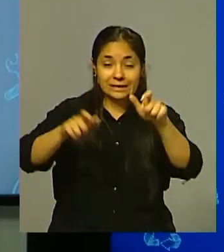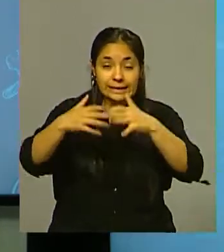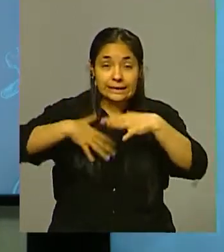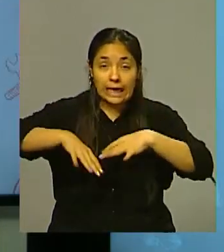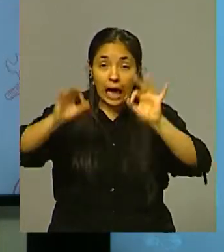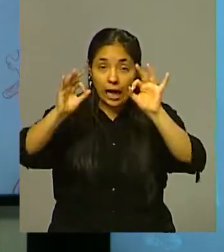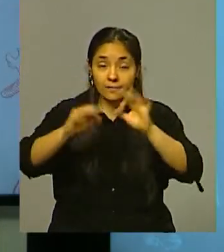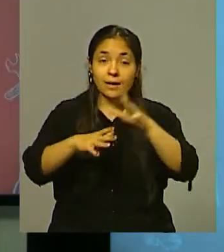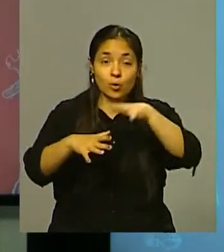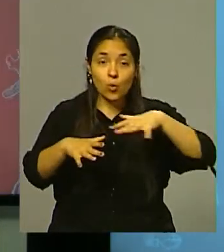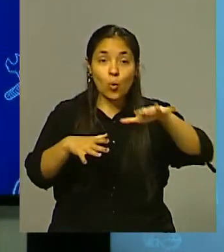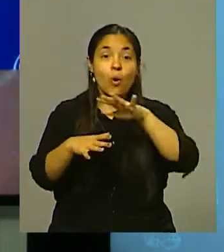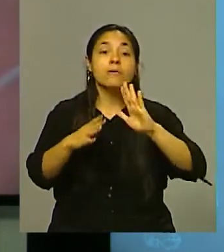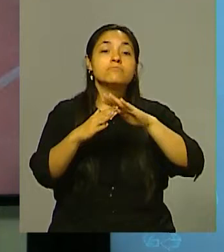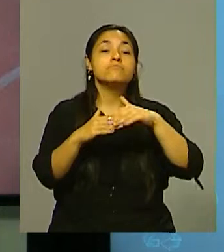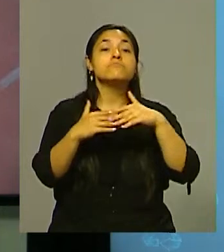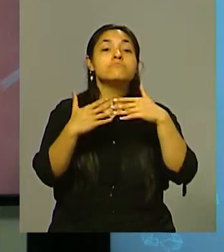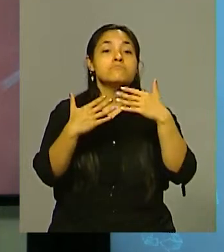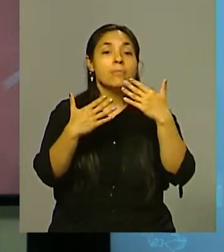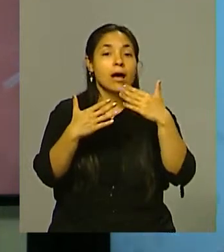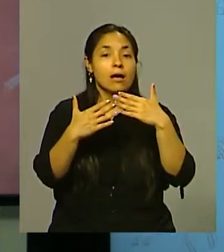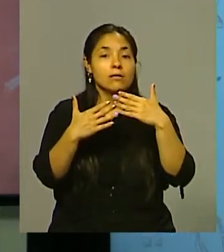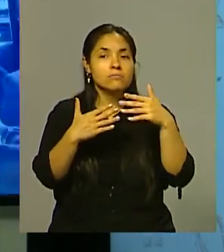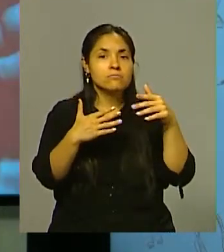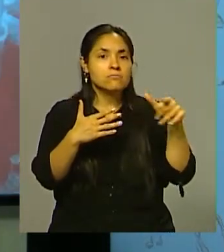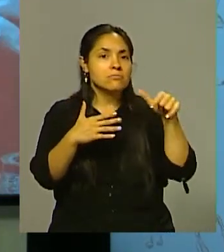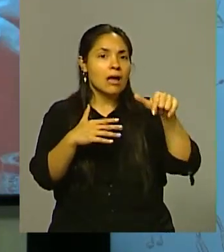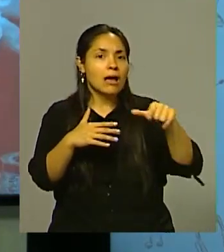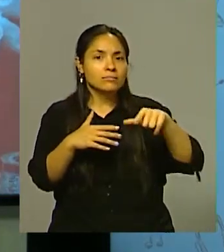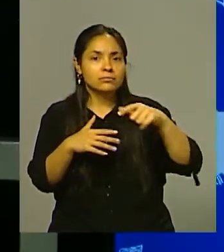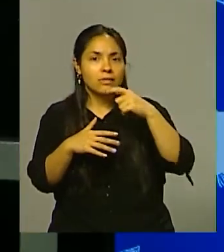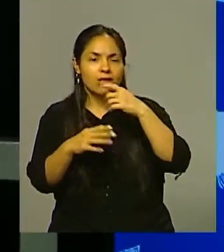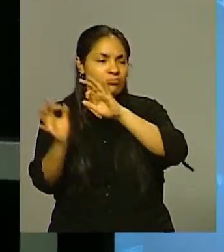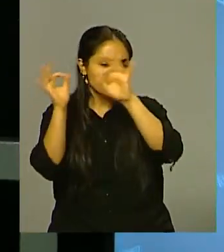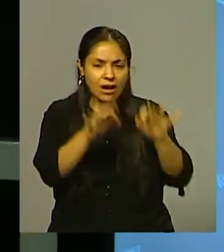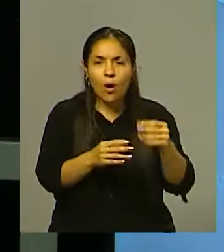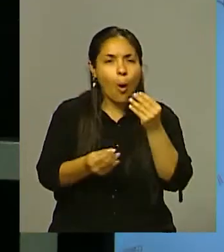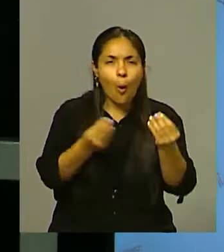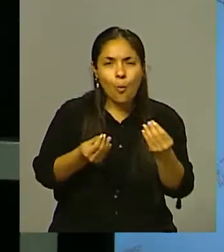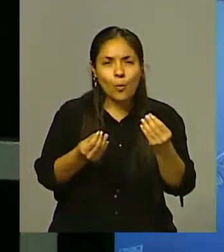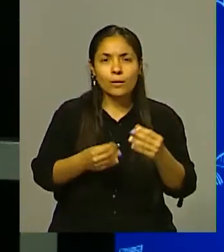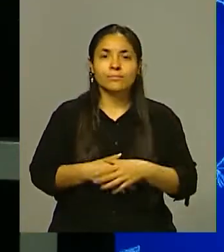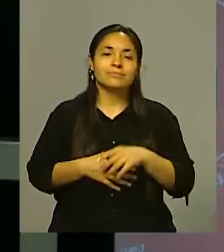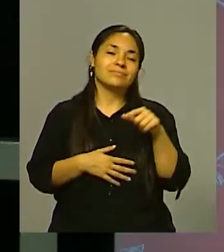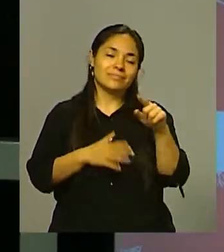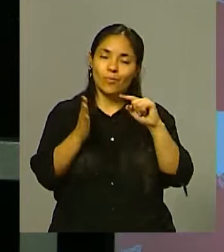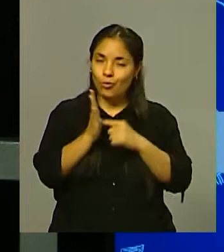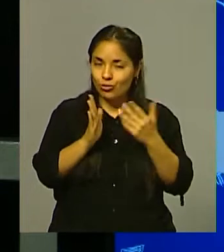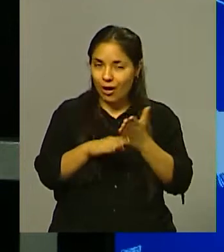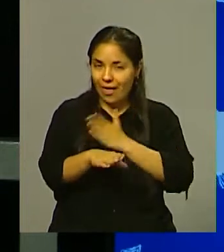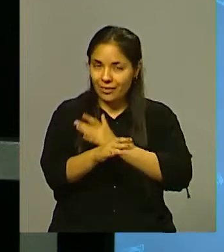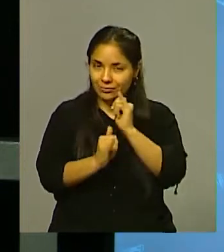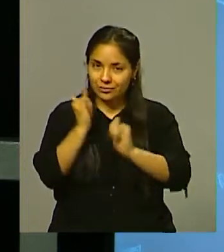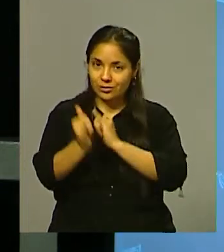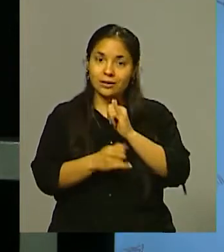donde estaban, pero después, ¿cómo termina él acá en la Argentina? Bueno, antes un detalle, para